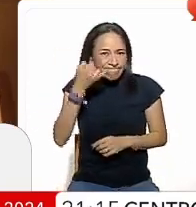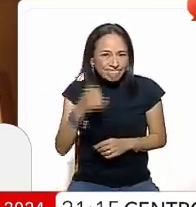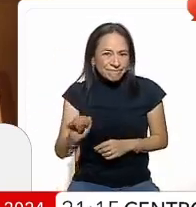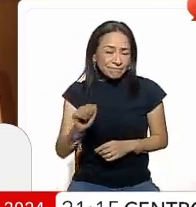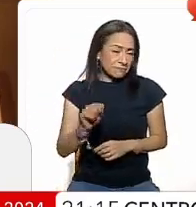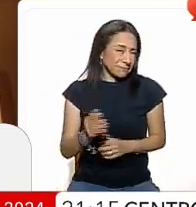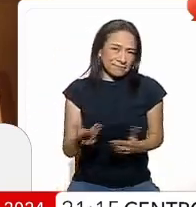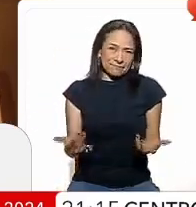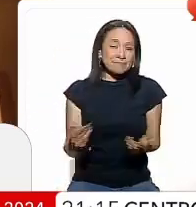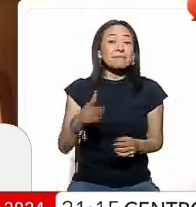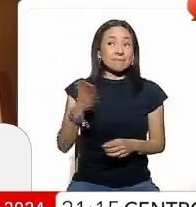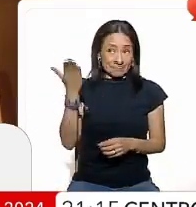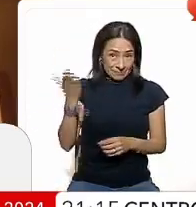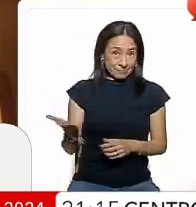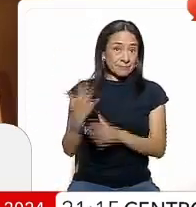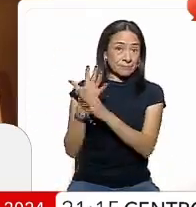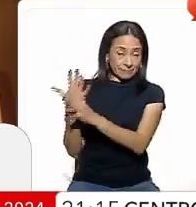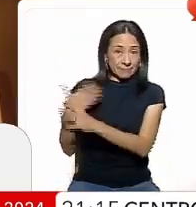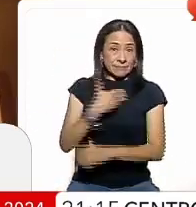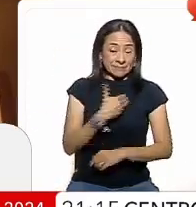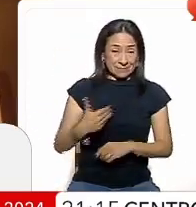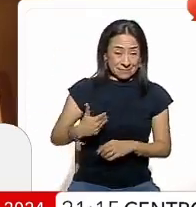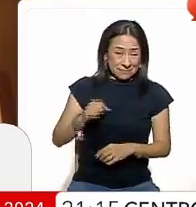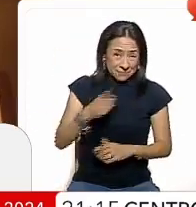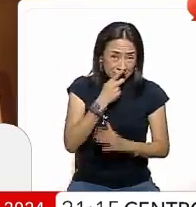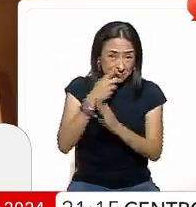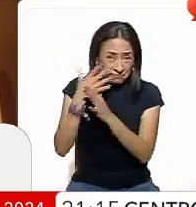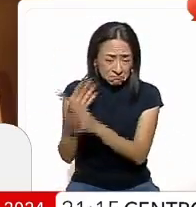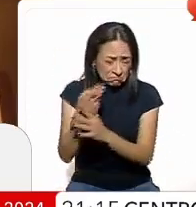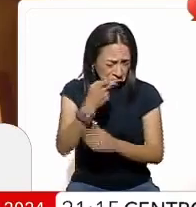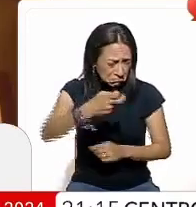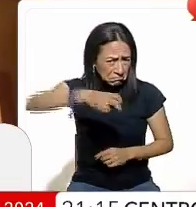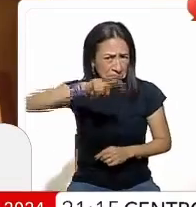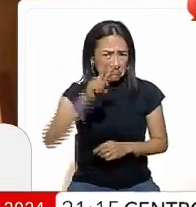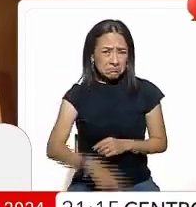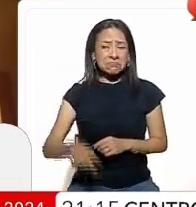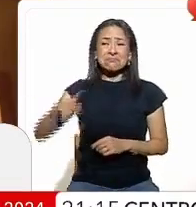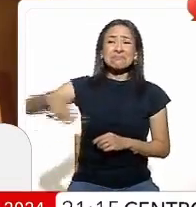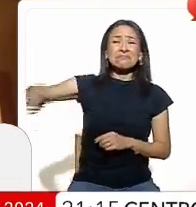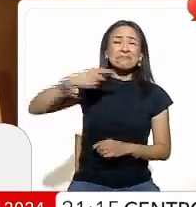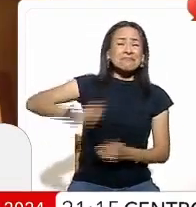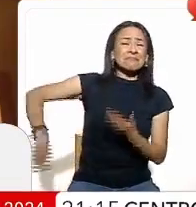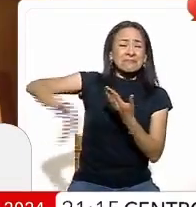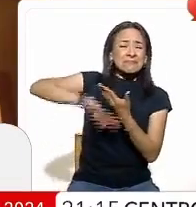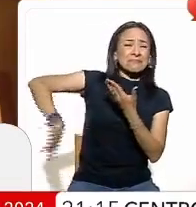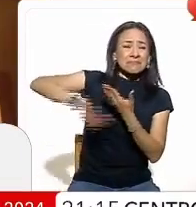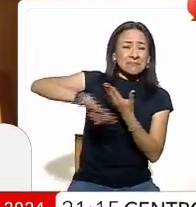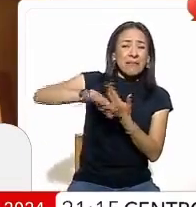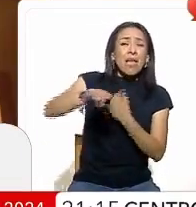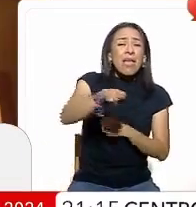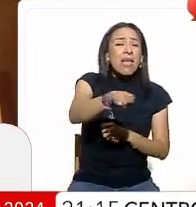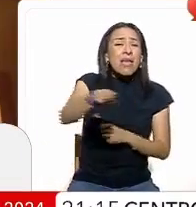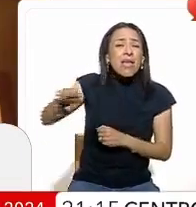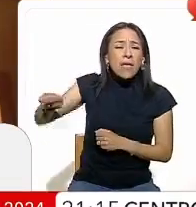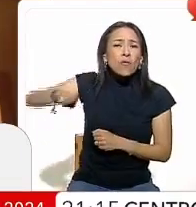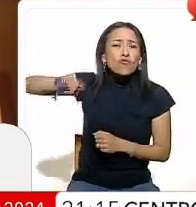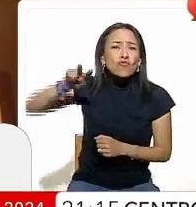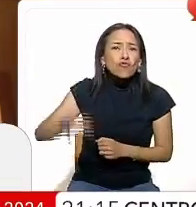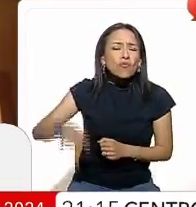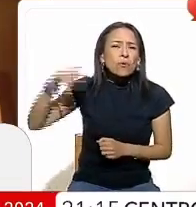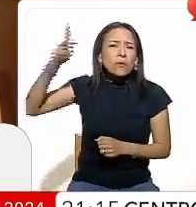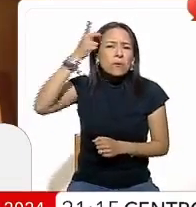presidente, mis oponentes son los que tienen cientos, cientos de